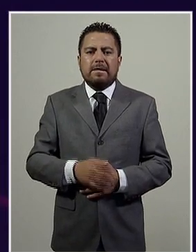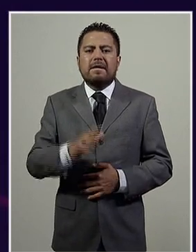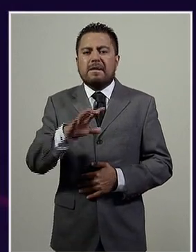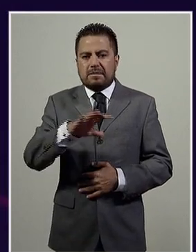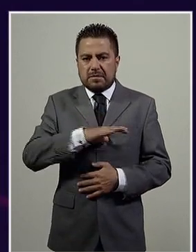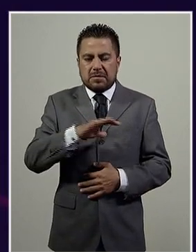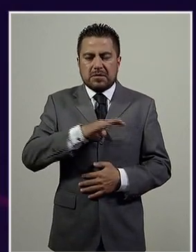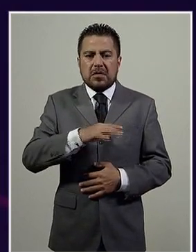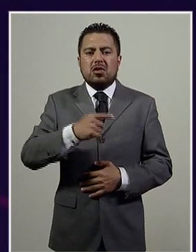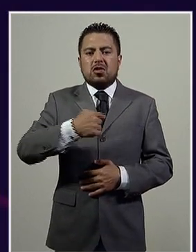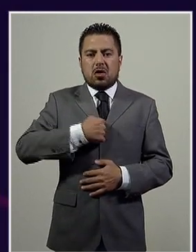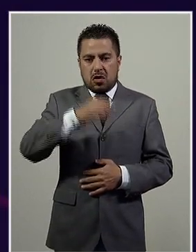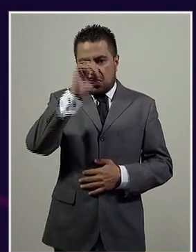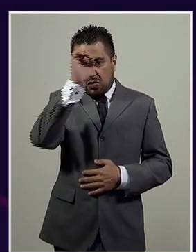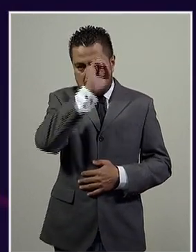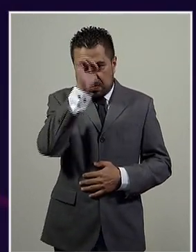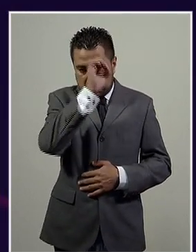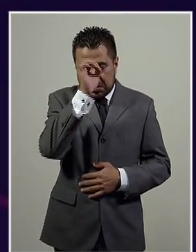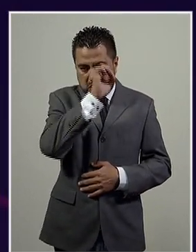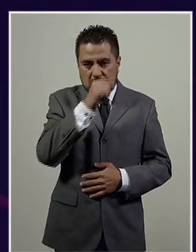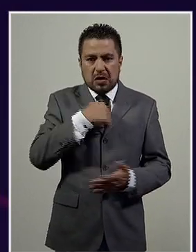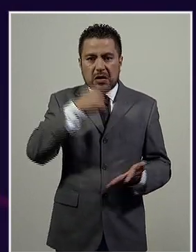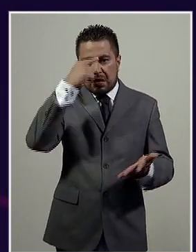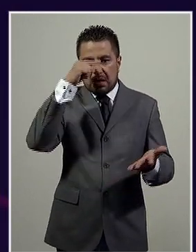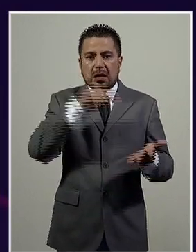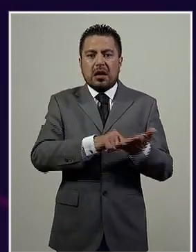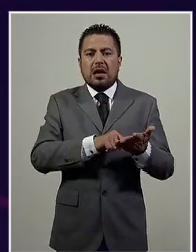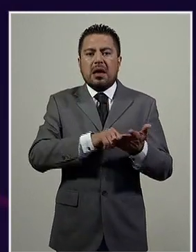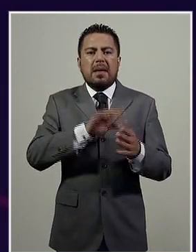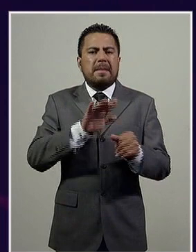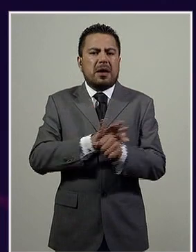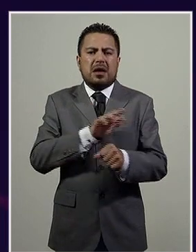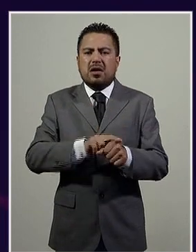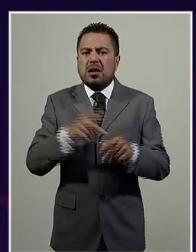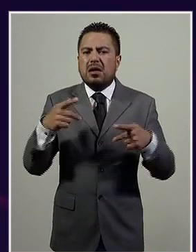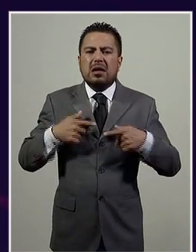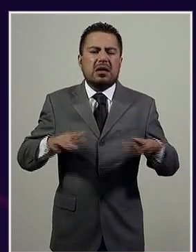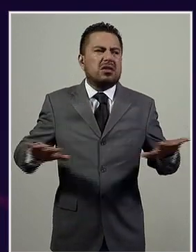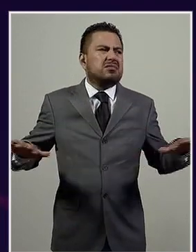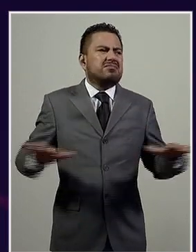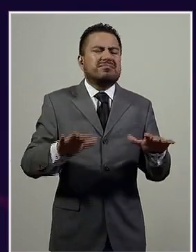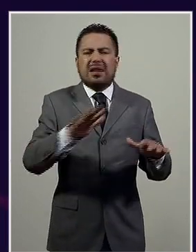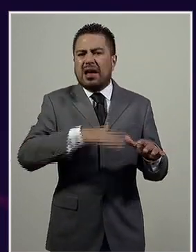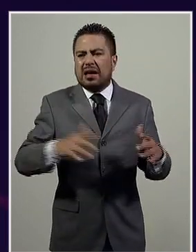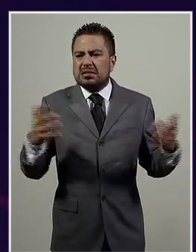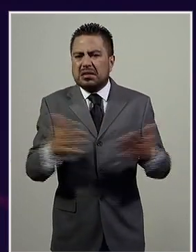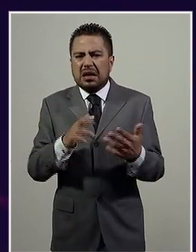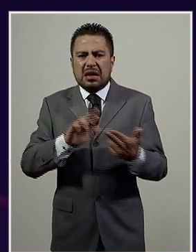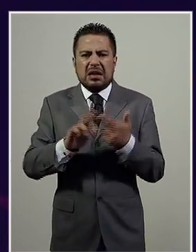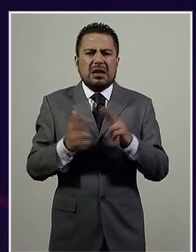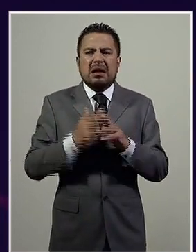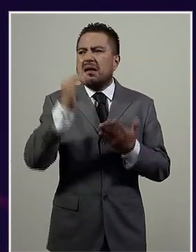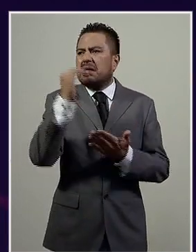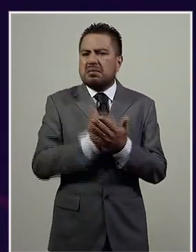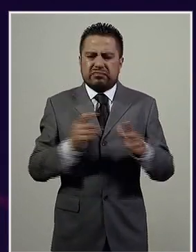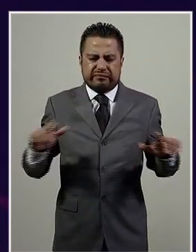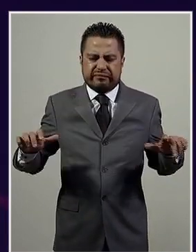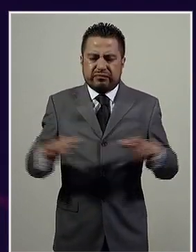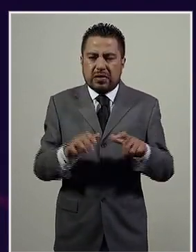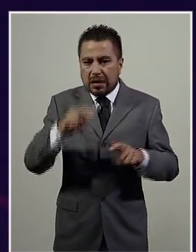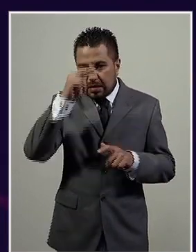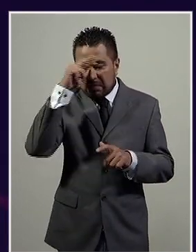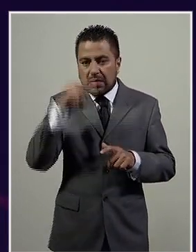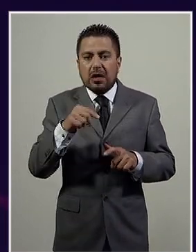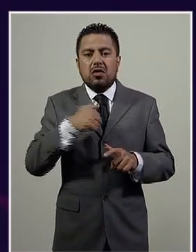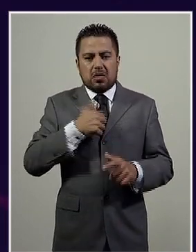estaría yo, desde mi punto de vista, y creo que de la mayoría de las personas que practicamos una religión minoritaria en México,